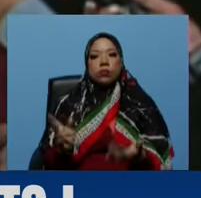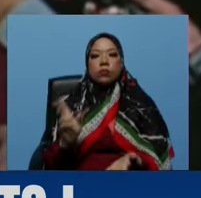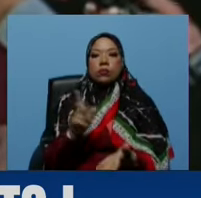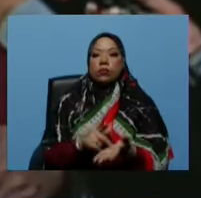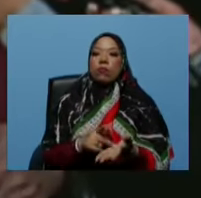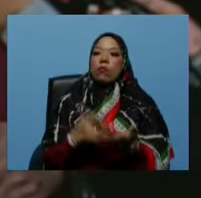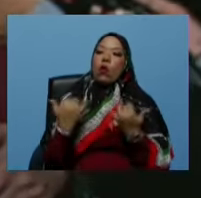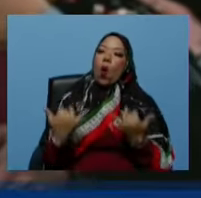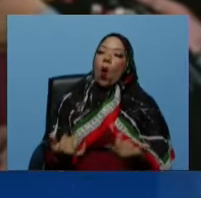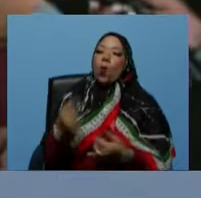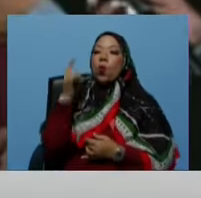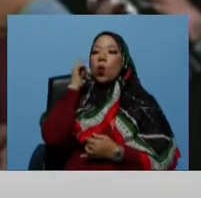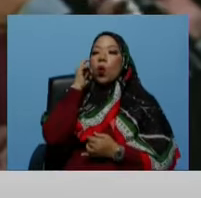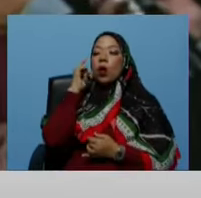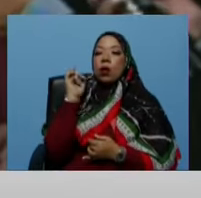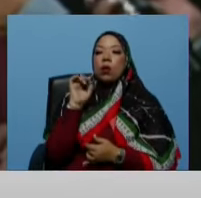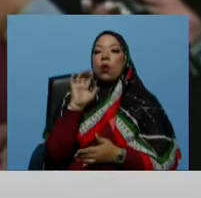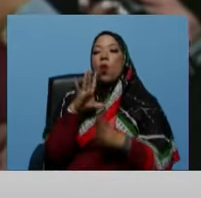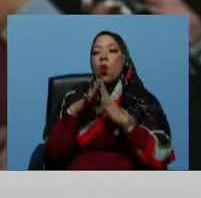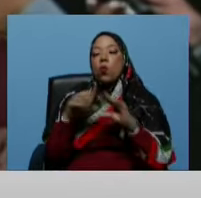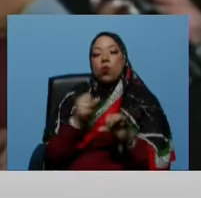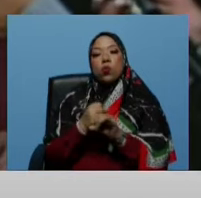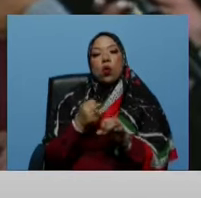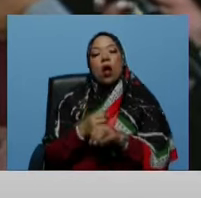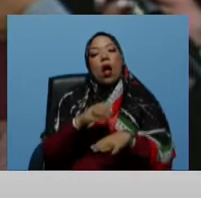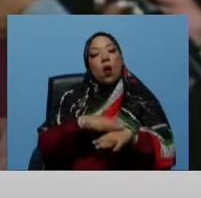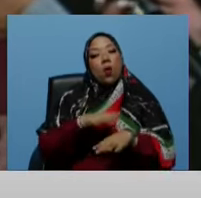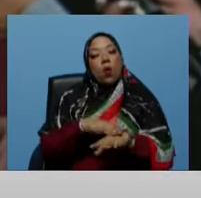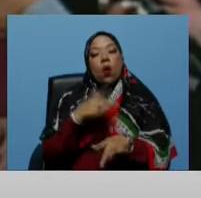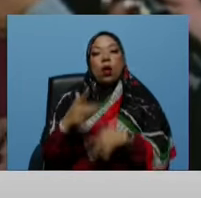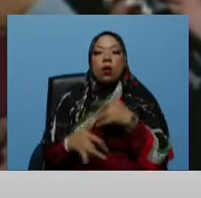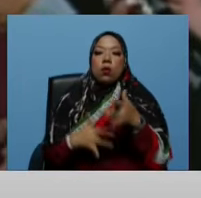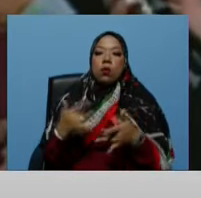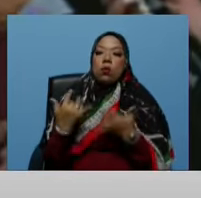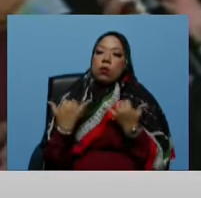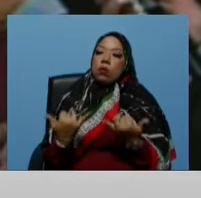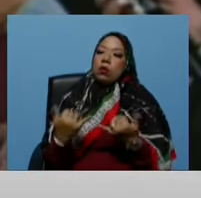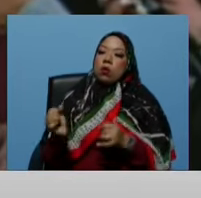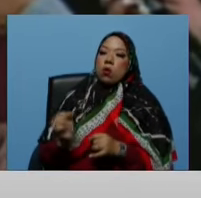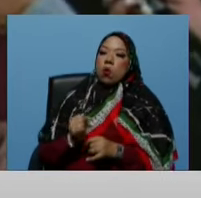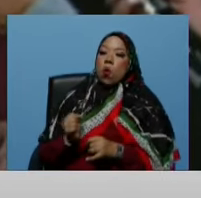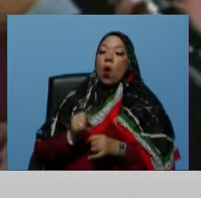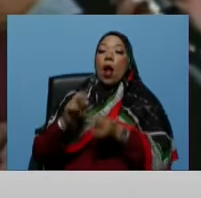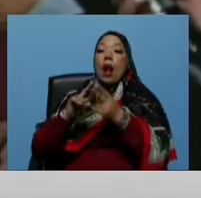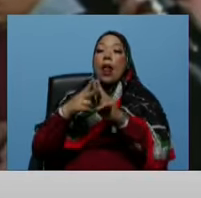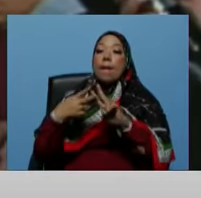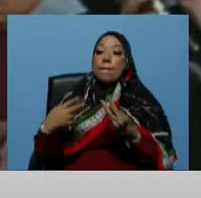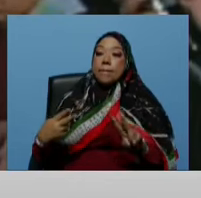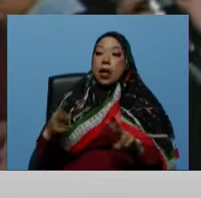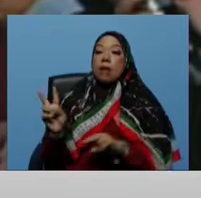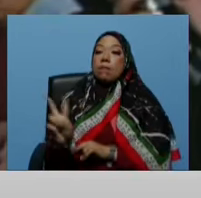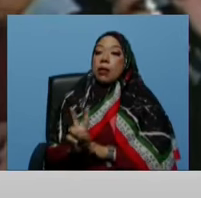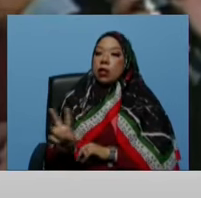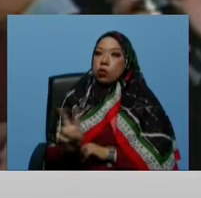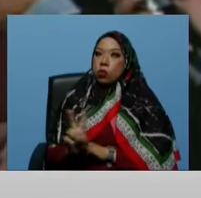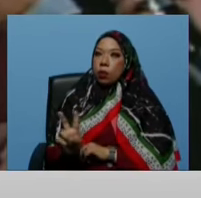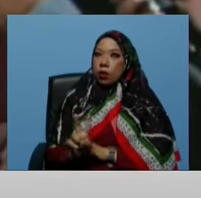acudimos en el día de hoy y acudiremos a todas las convocatorias que nos hagan en aras de garantizar la paz del país y de que